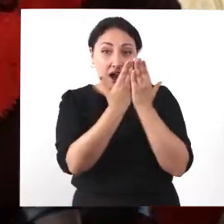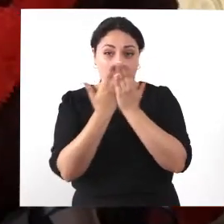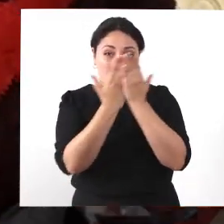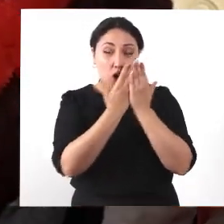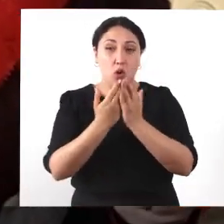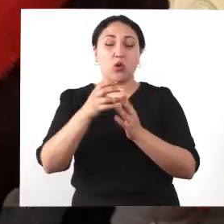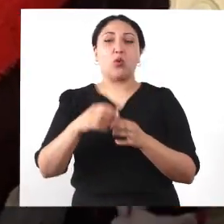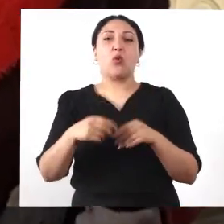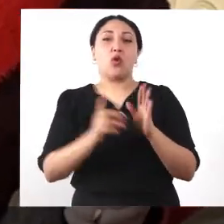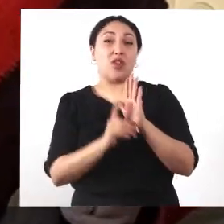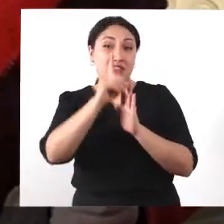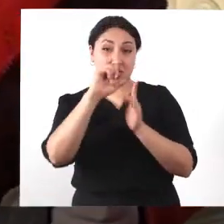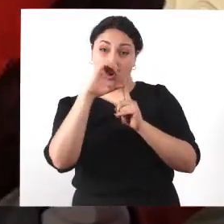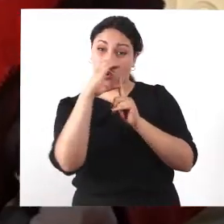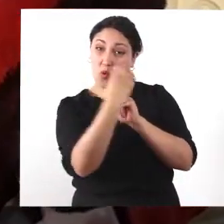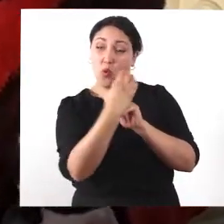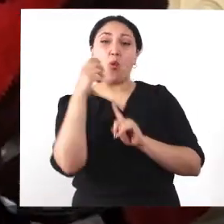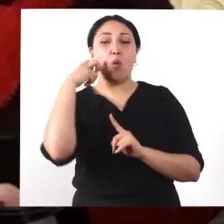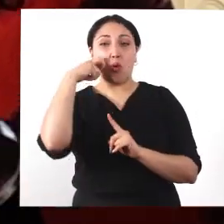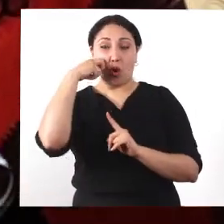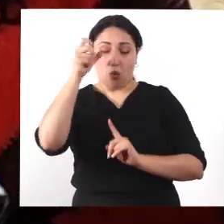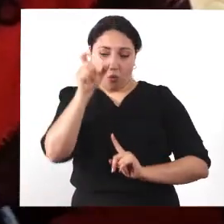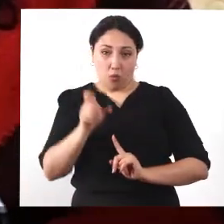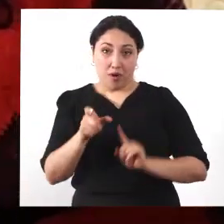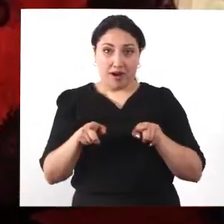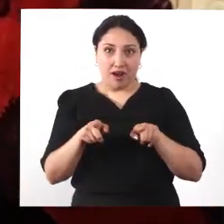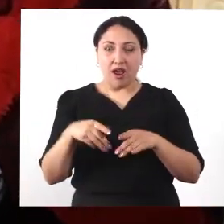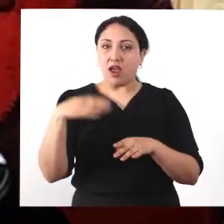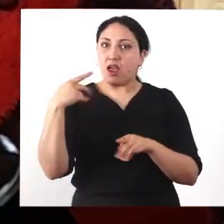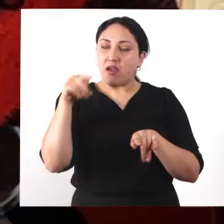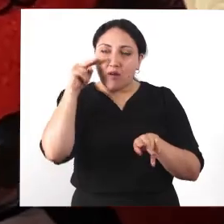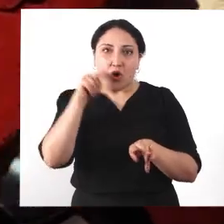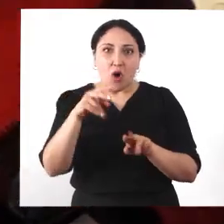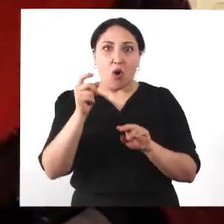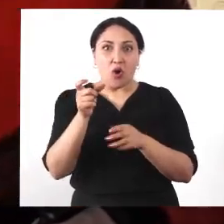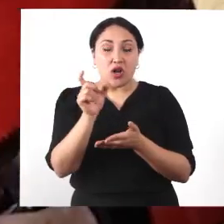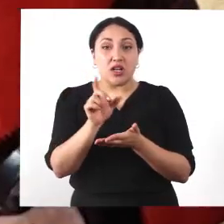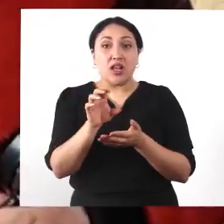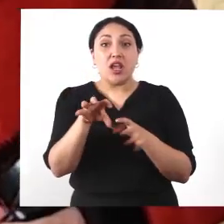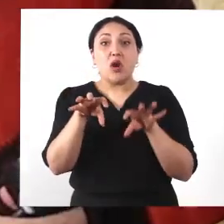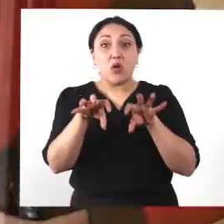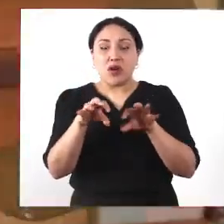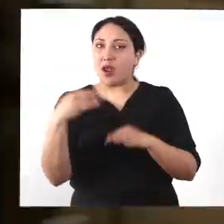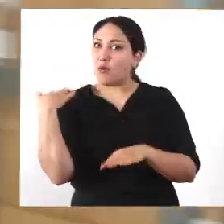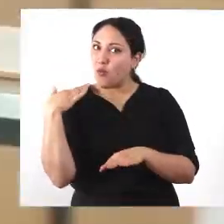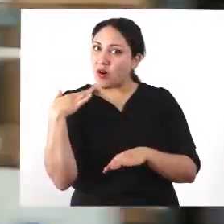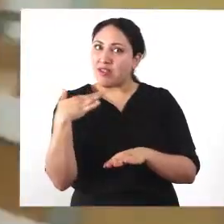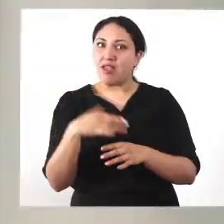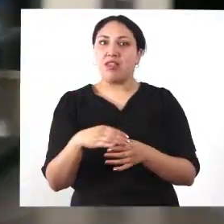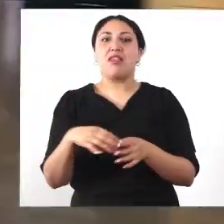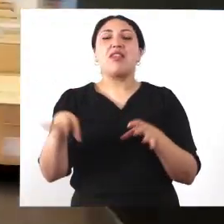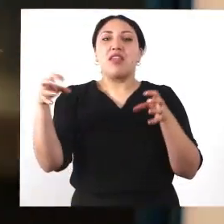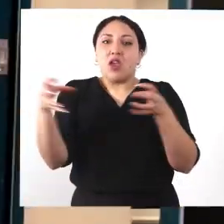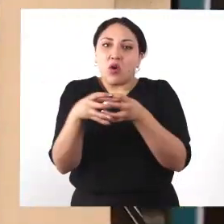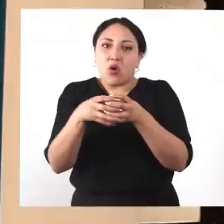Francisco Garrido nos va a mostrar una pieza importante de la colección Science. Acompáñenme.